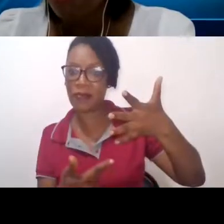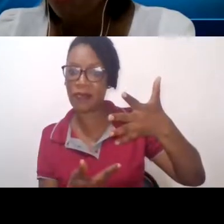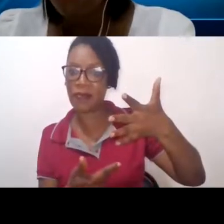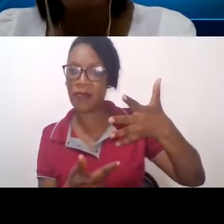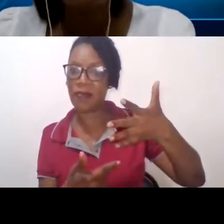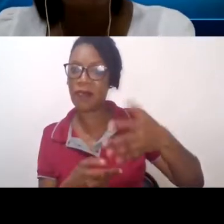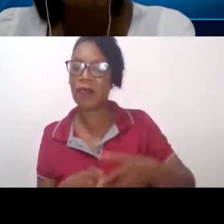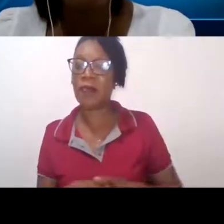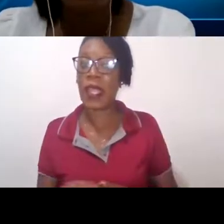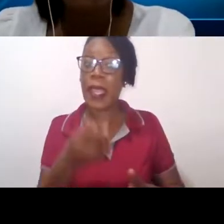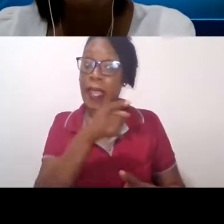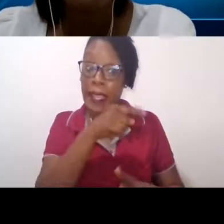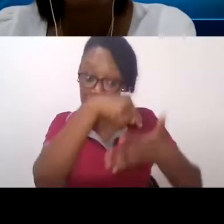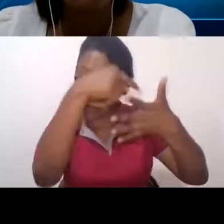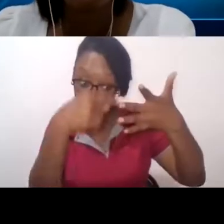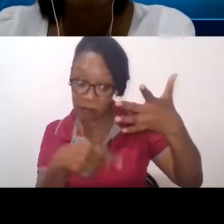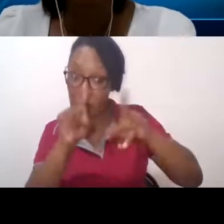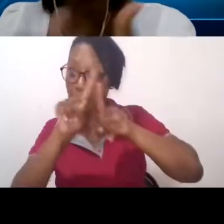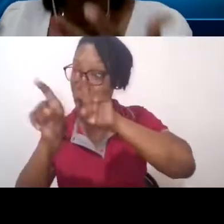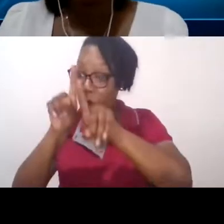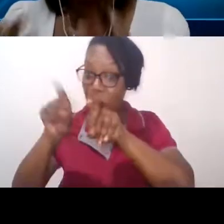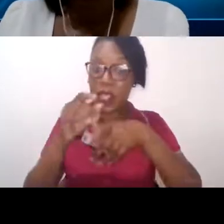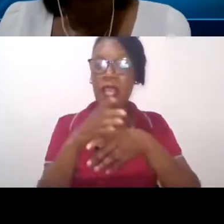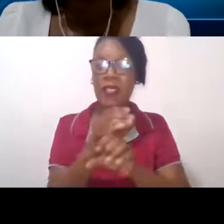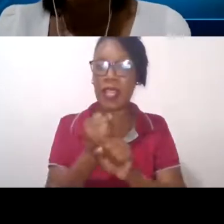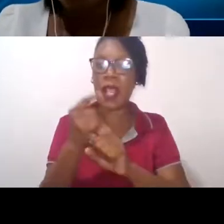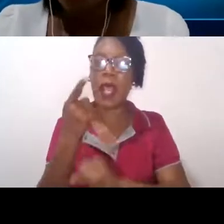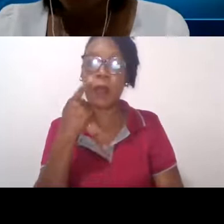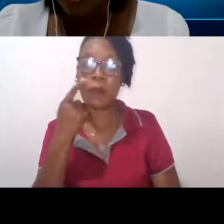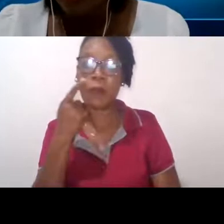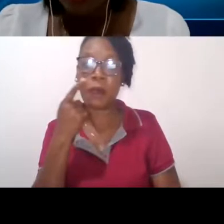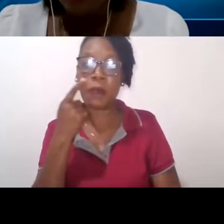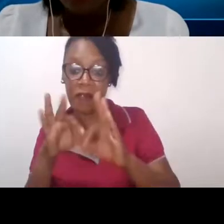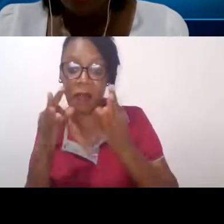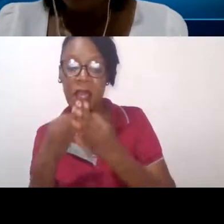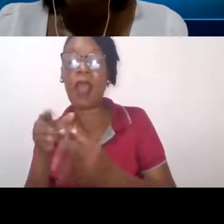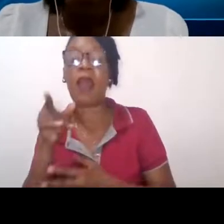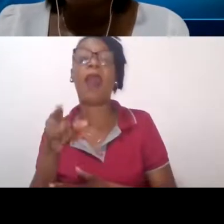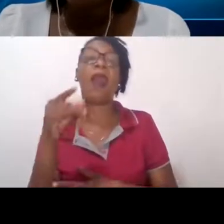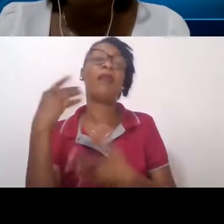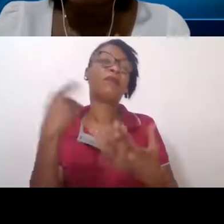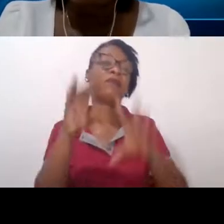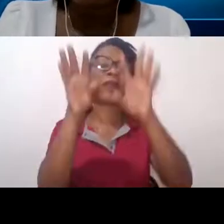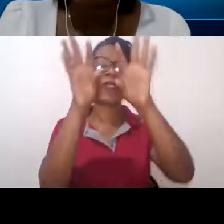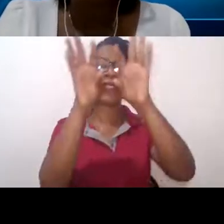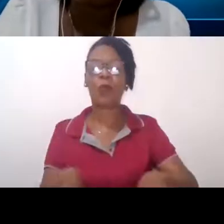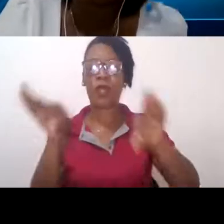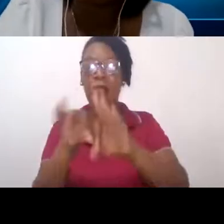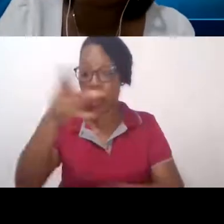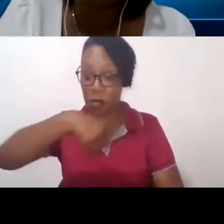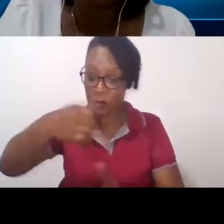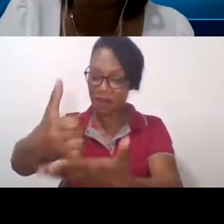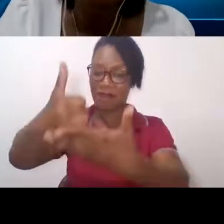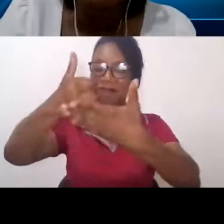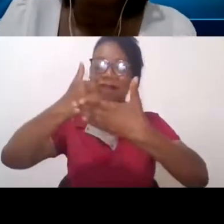estas preguntas que podemos hacer a los padres de familia van a ser los insumos. Es lo que nos va a ayudar para la hora en que yo voy a hacer